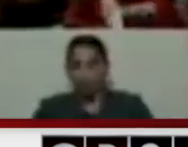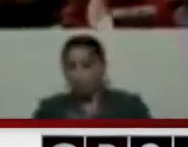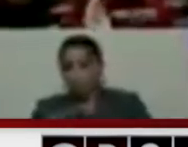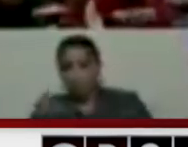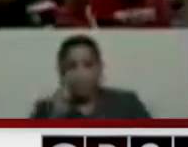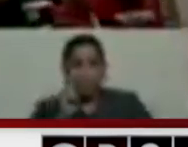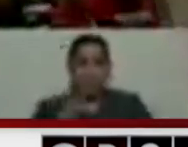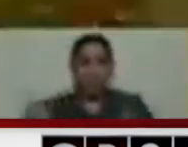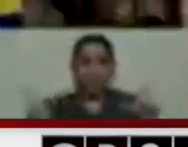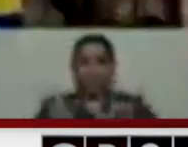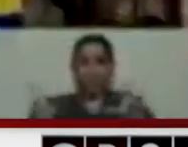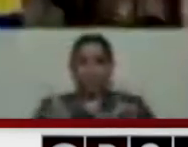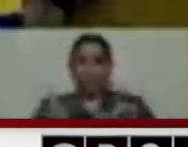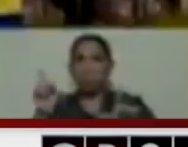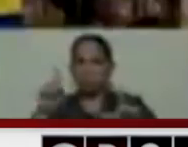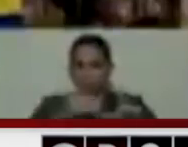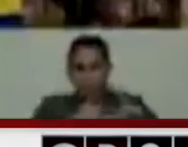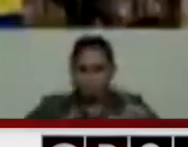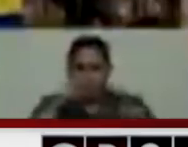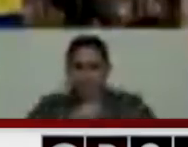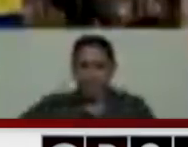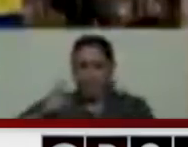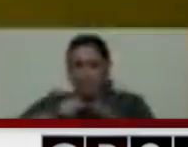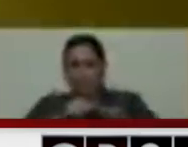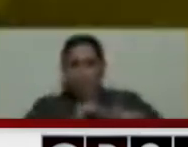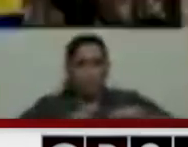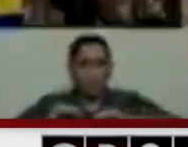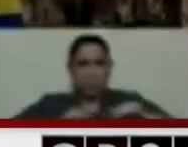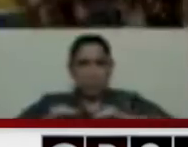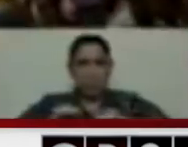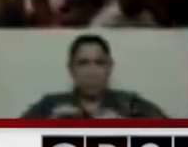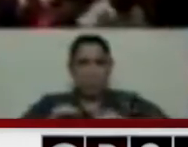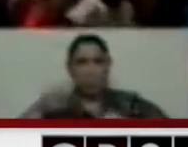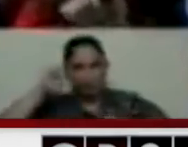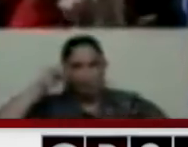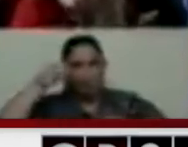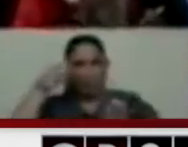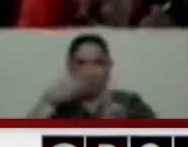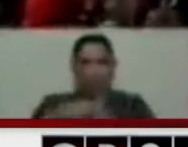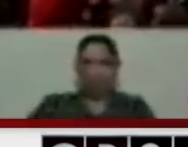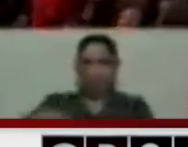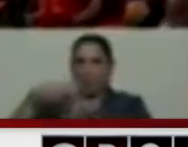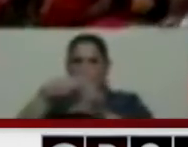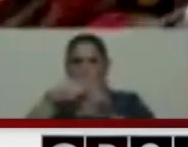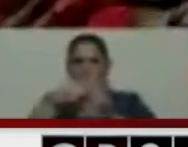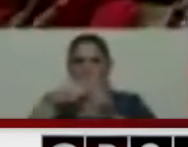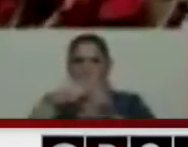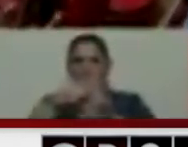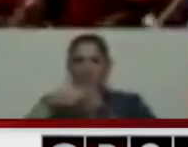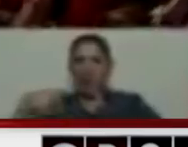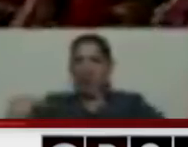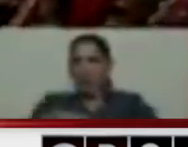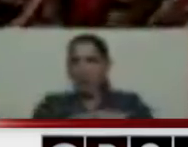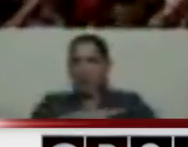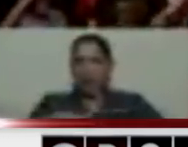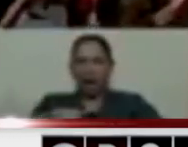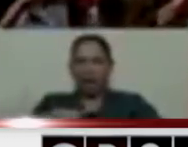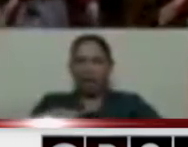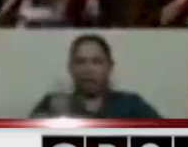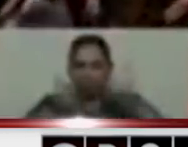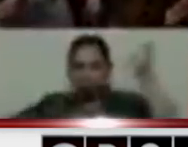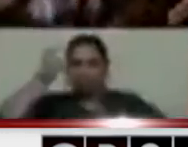la embajada va a mantenerse allá porque hay un nuevo gobierno, que hay un representante de la OEA y que sin duda alguna falta el componente de las